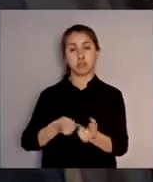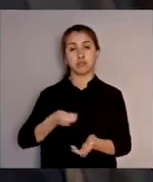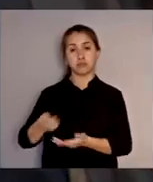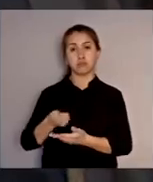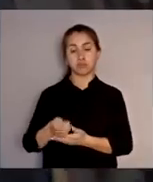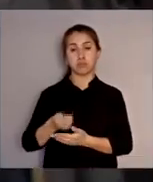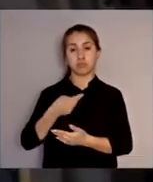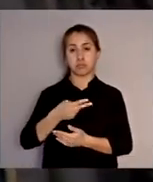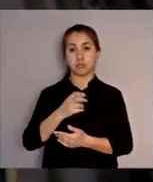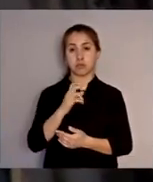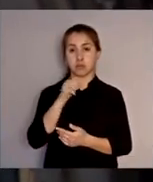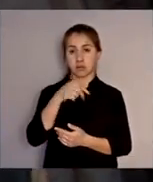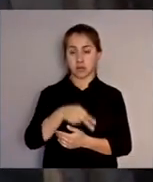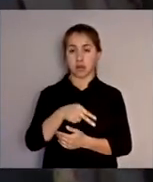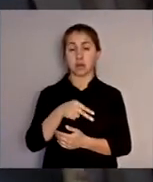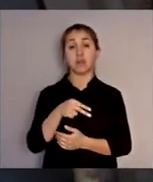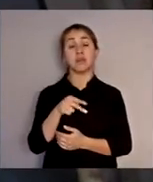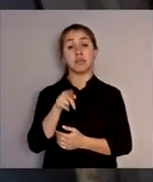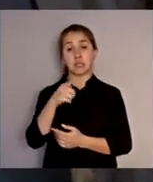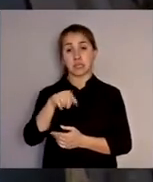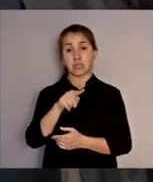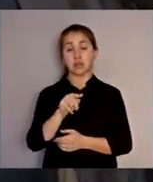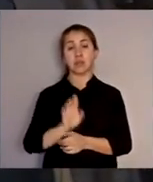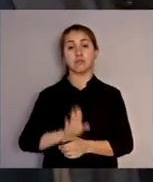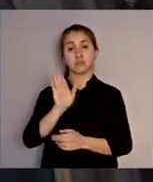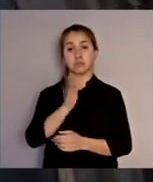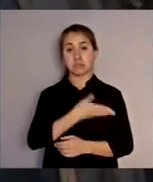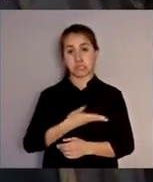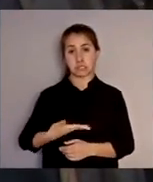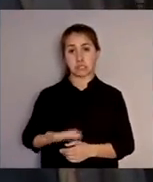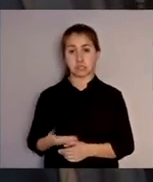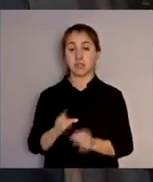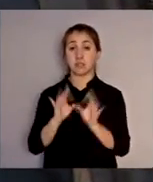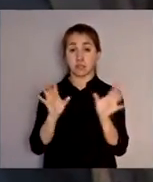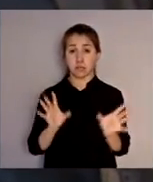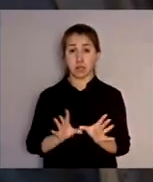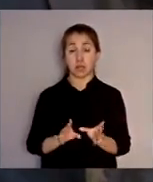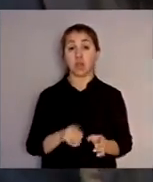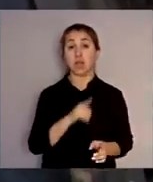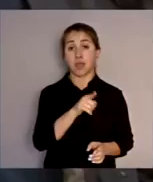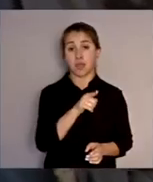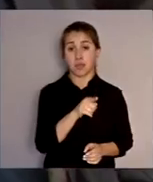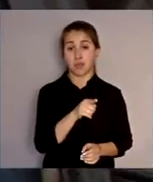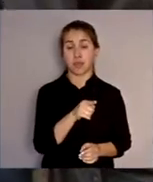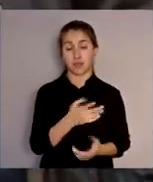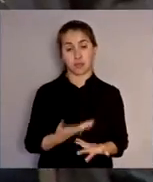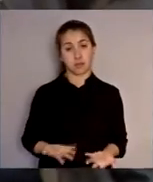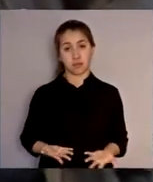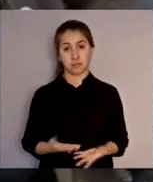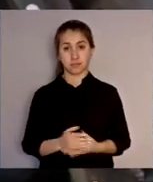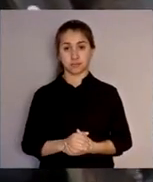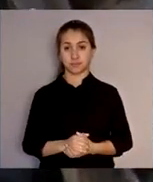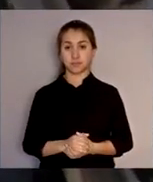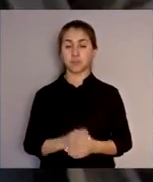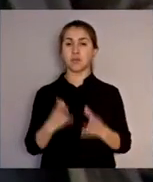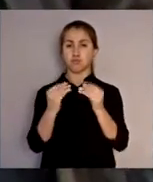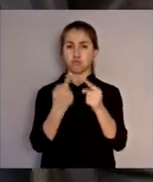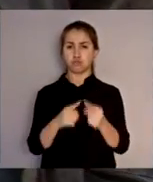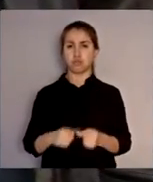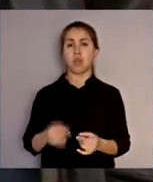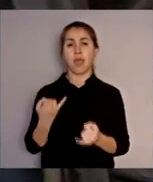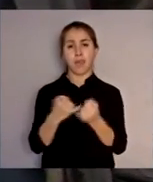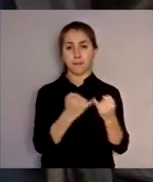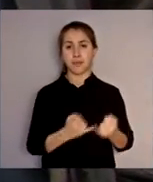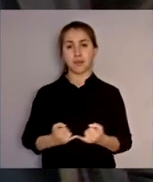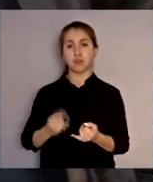mi amigo Hernán Vigi, digamos. ¿Para su candidatura presidencial? Claro, hay no, varios amigos,